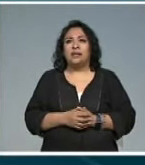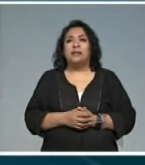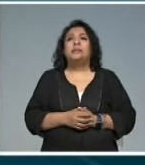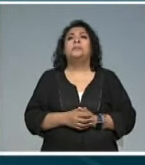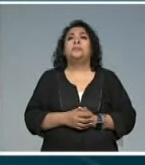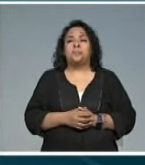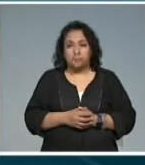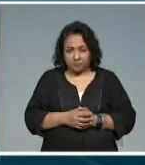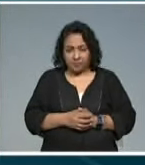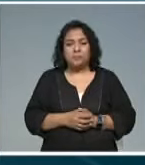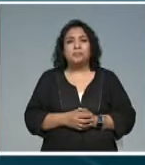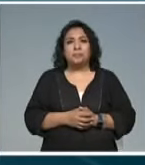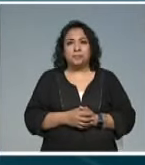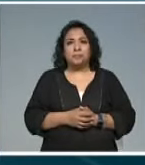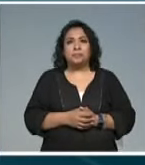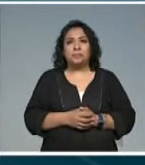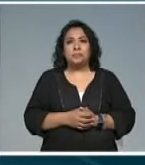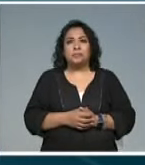claro, bueno,